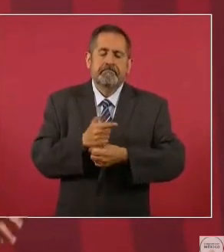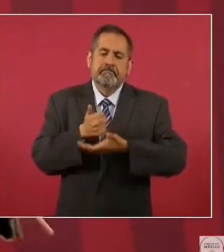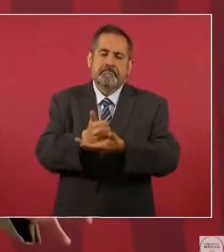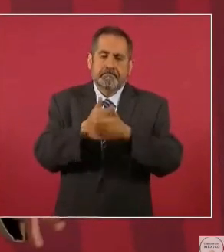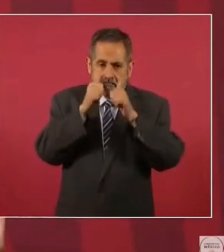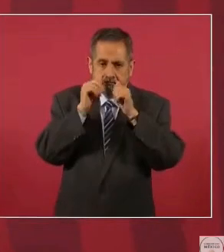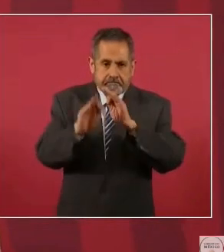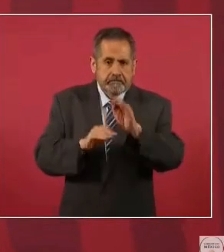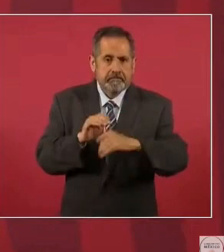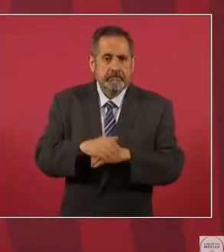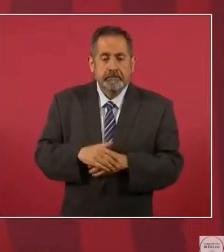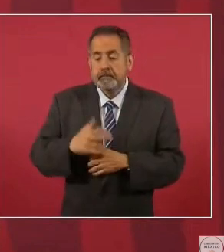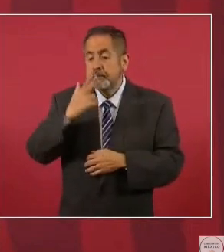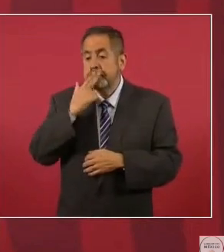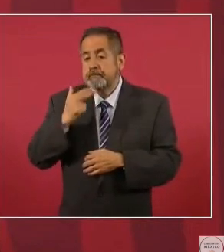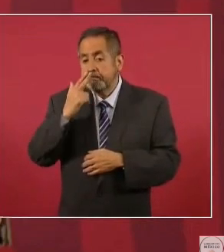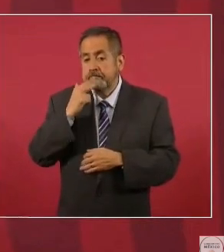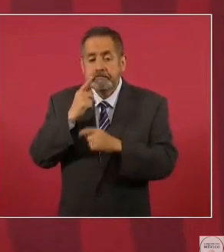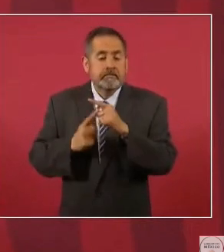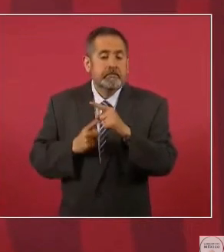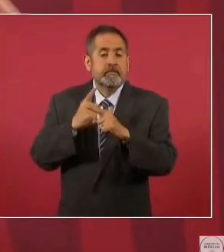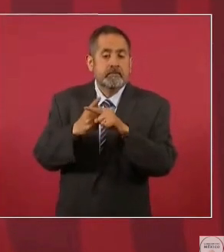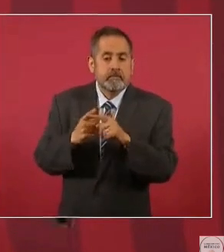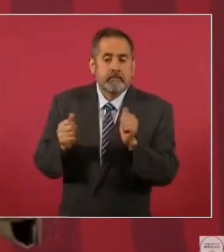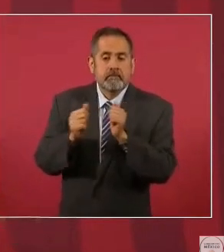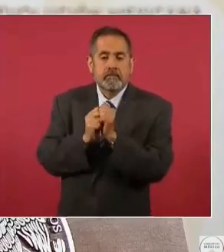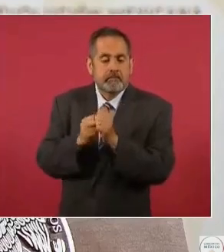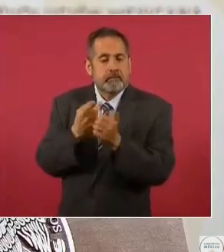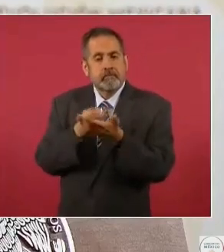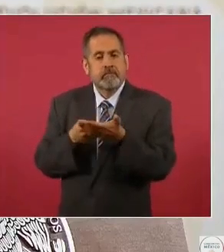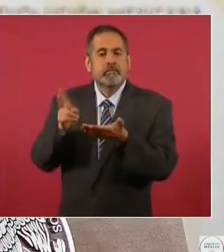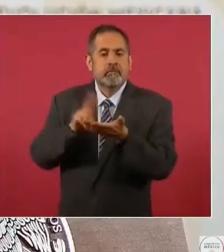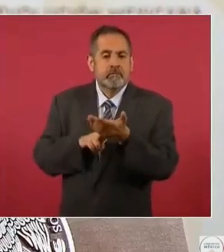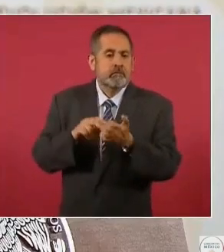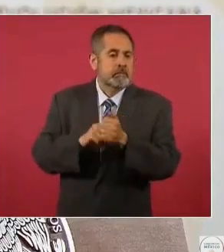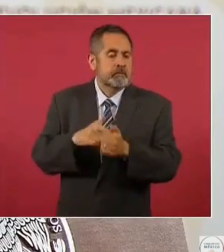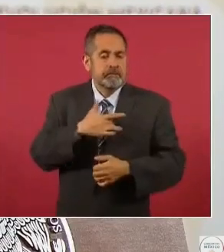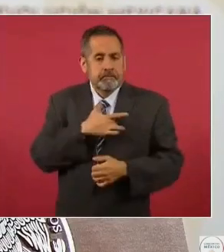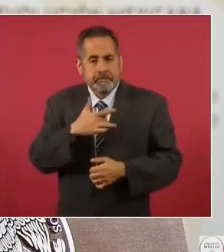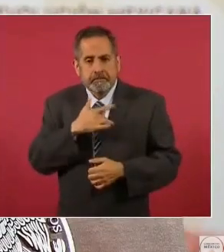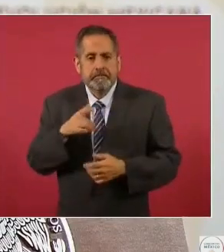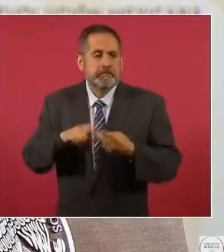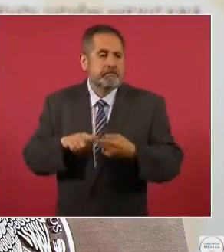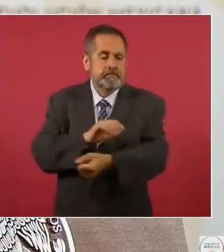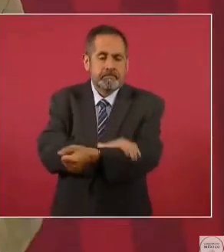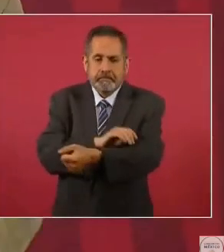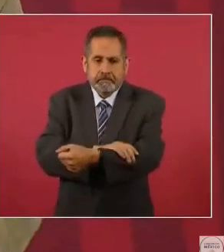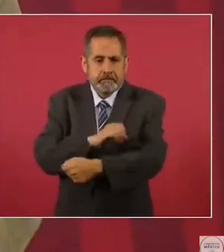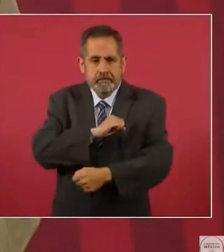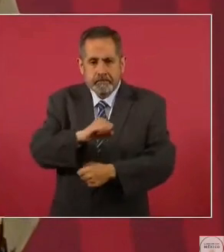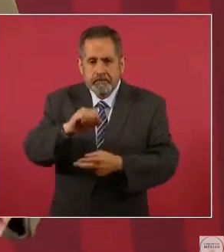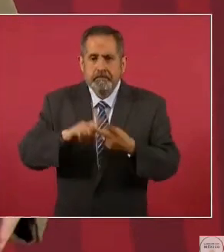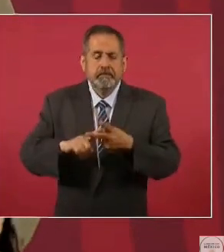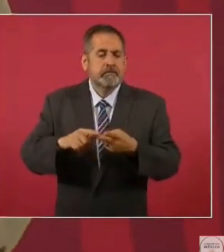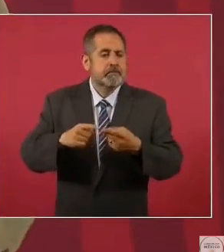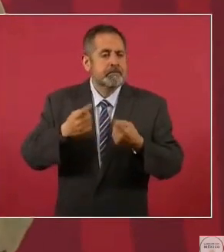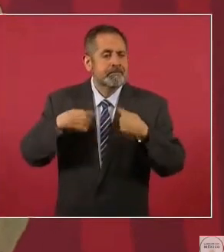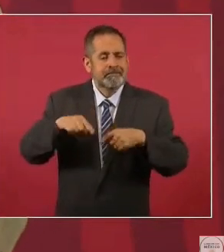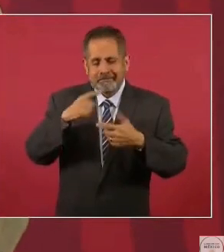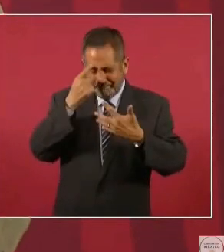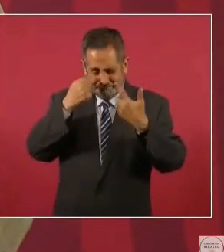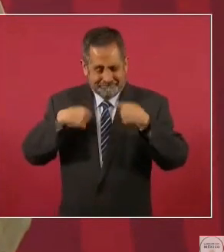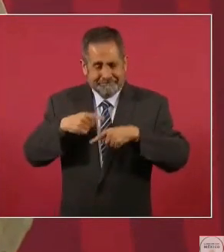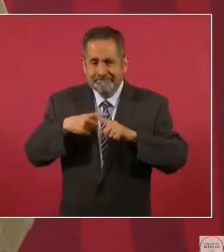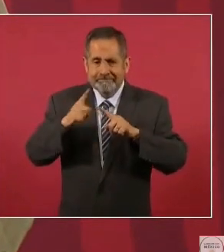que la diabetes no solo es diabetes, también hay que tratar de manera integral el riesgo cardiovascular, hipertensión, problemas de lípidos y es así como